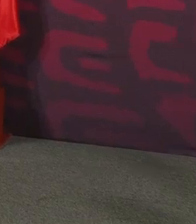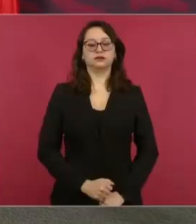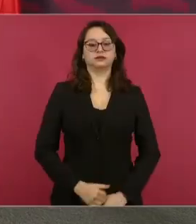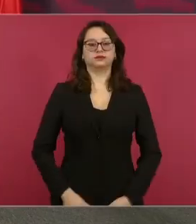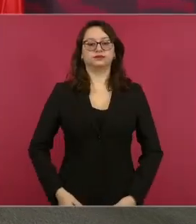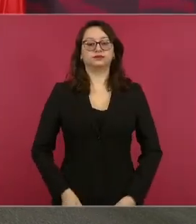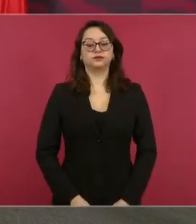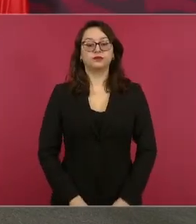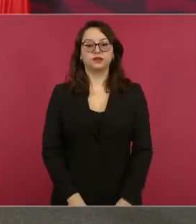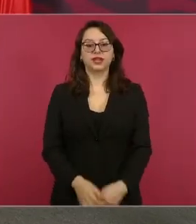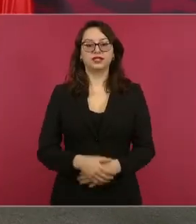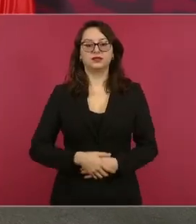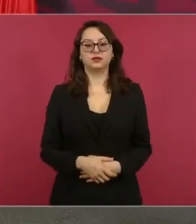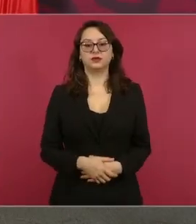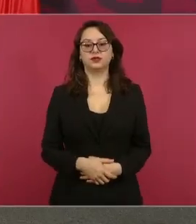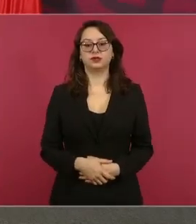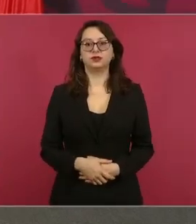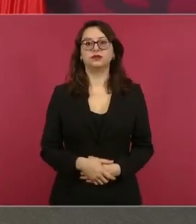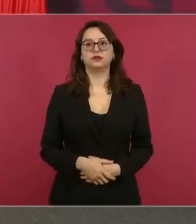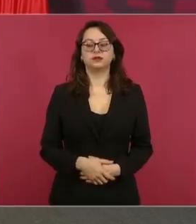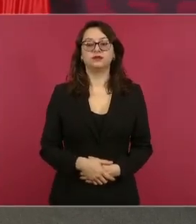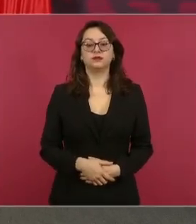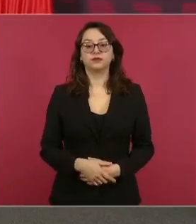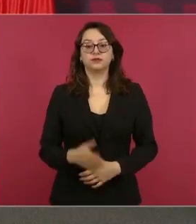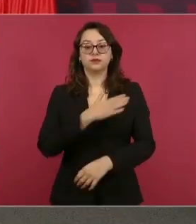Lo primero, pues, es